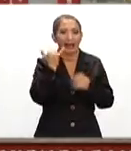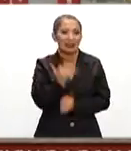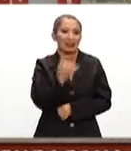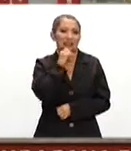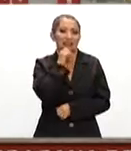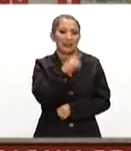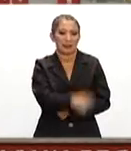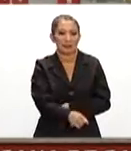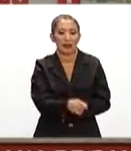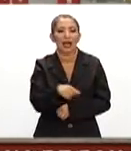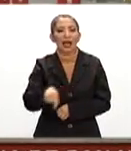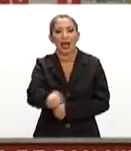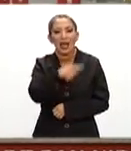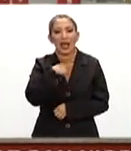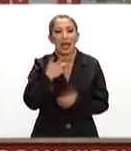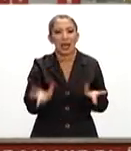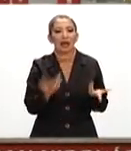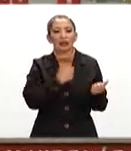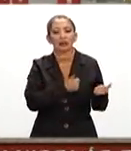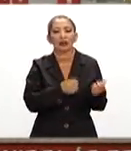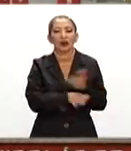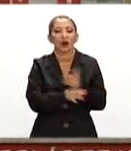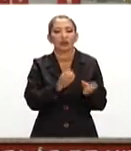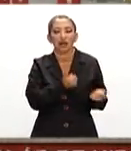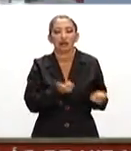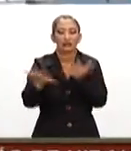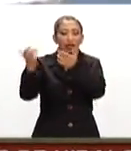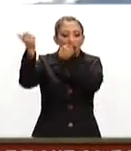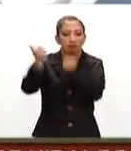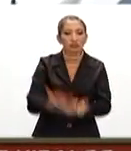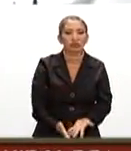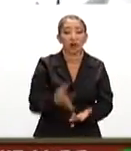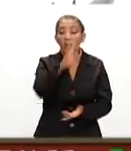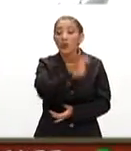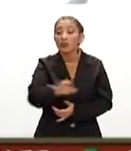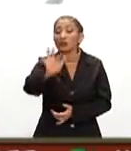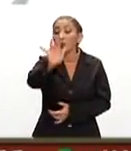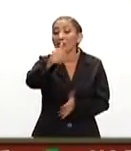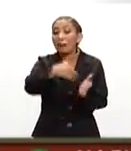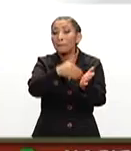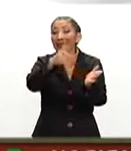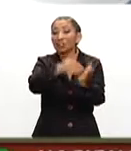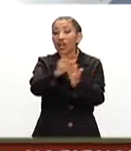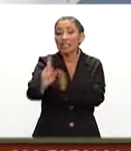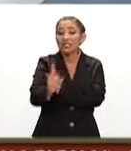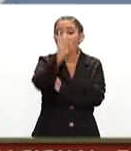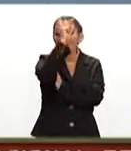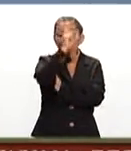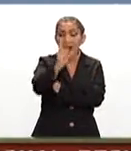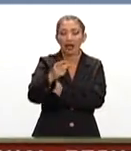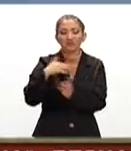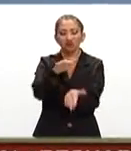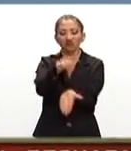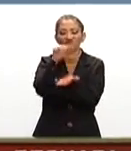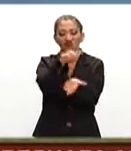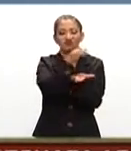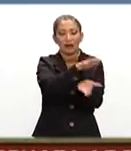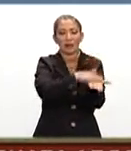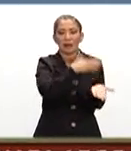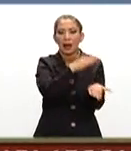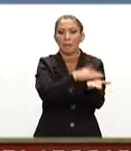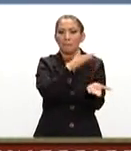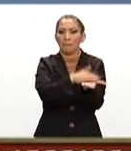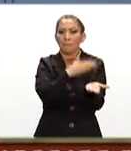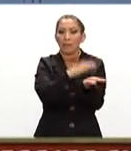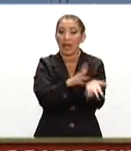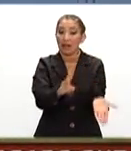como en despacho de importaciones y exportaciones. 450 millones de dólares en